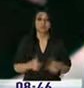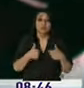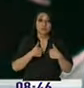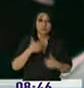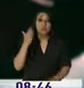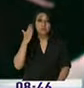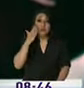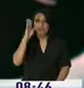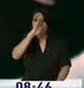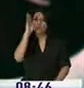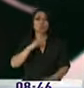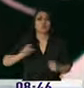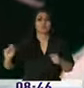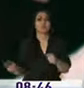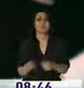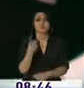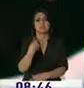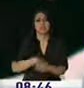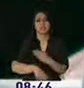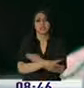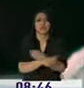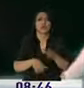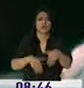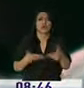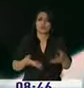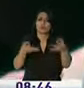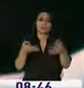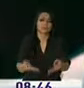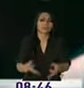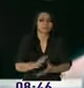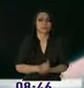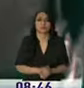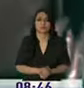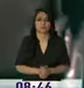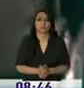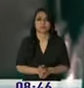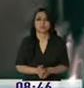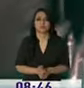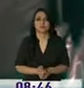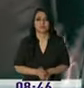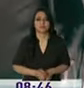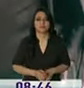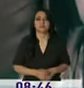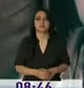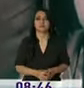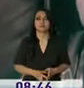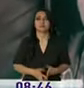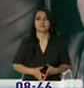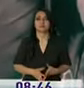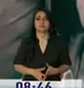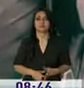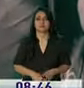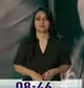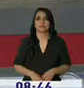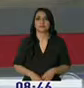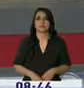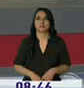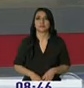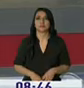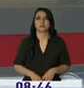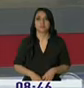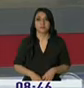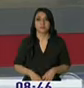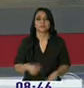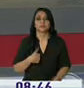hago eso. No es justo lo que le hizo a mi hija, no es justo. Informó Ítalo Ruiz. Vuelvo y digo lo que